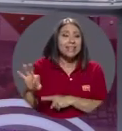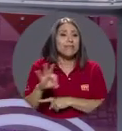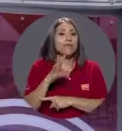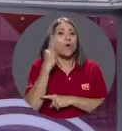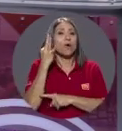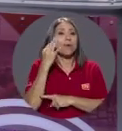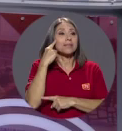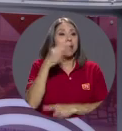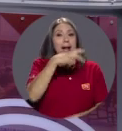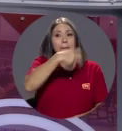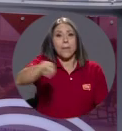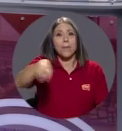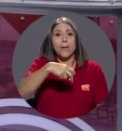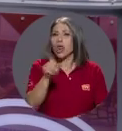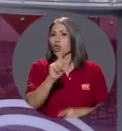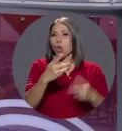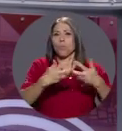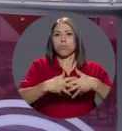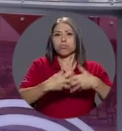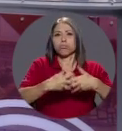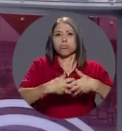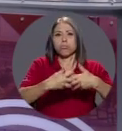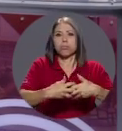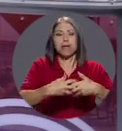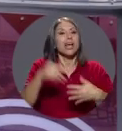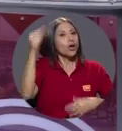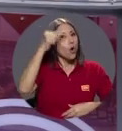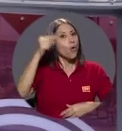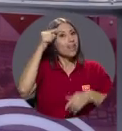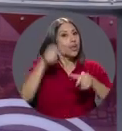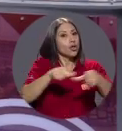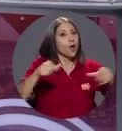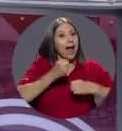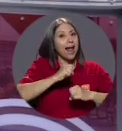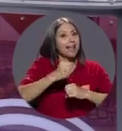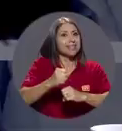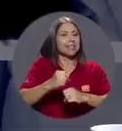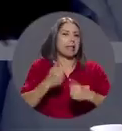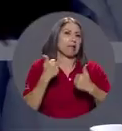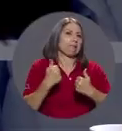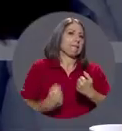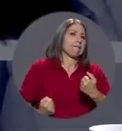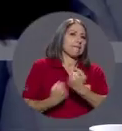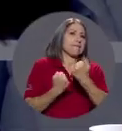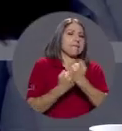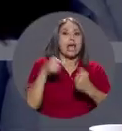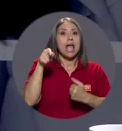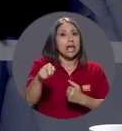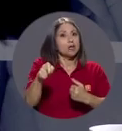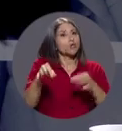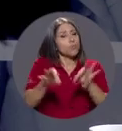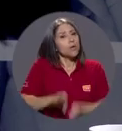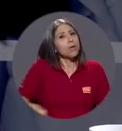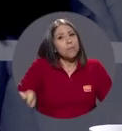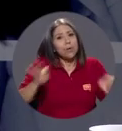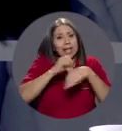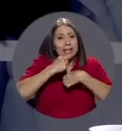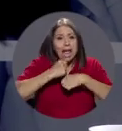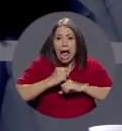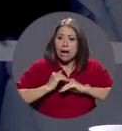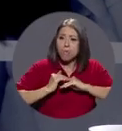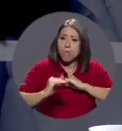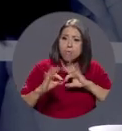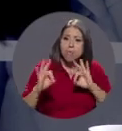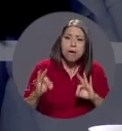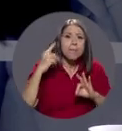medios de movilidad no motorizada. Y ahí los gobiernos locales son grandes aliados porque realmente ellos tienen una injerencia importante en la generación de